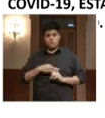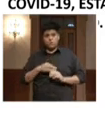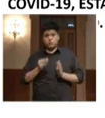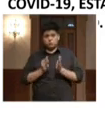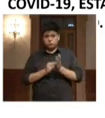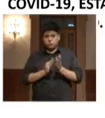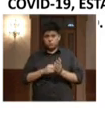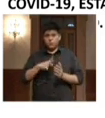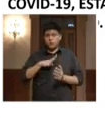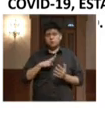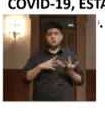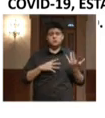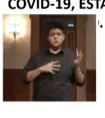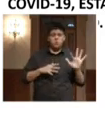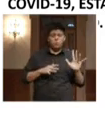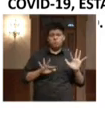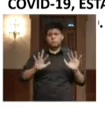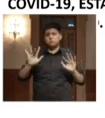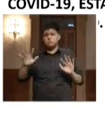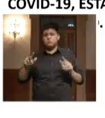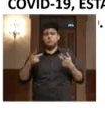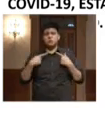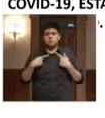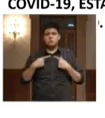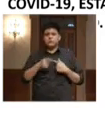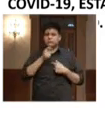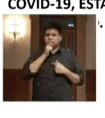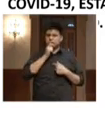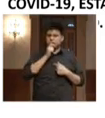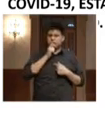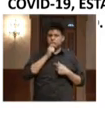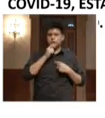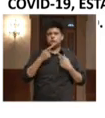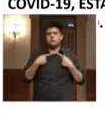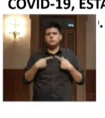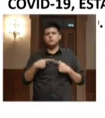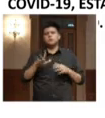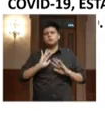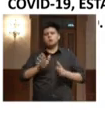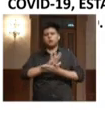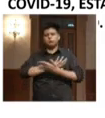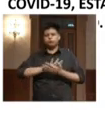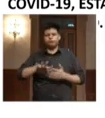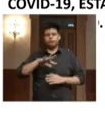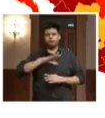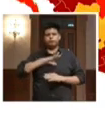cuanto a recuperados y pacientes aún en proceso de recuperación.